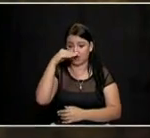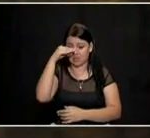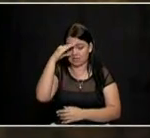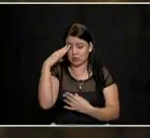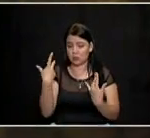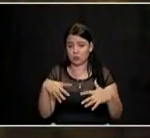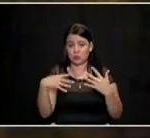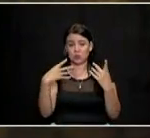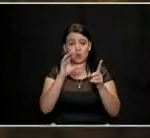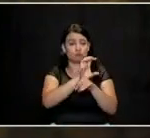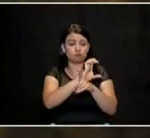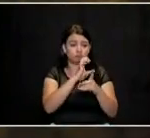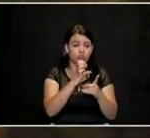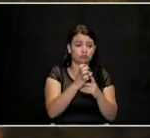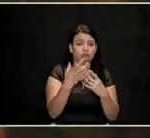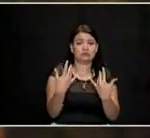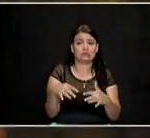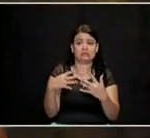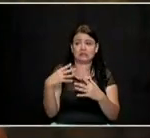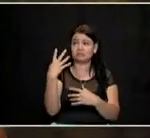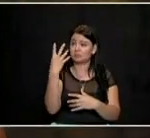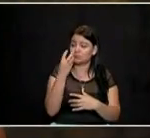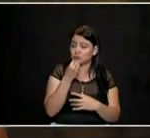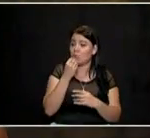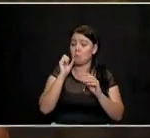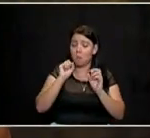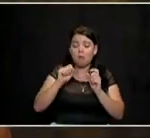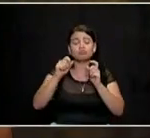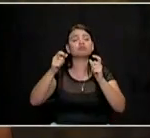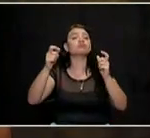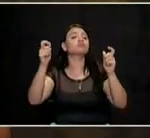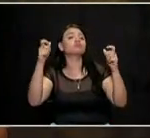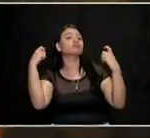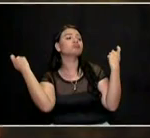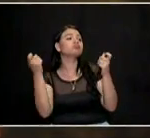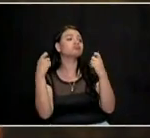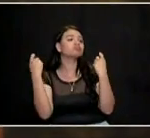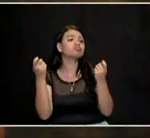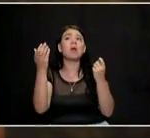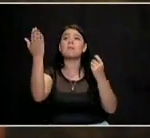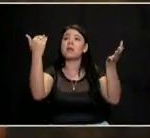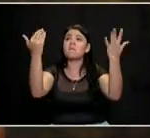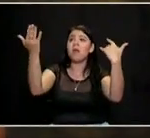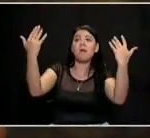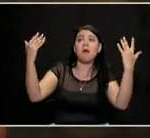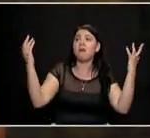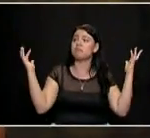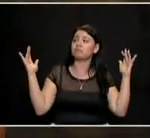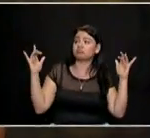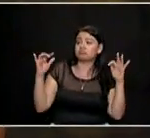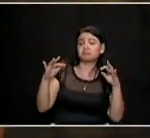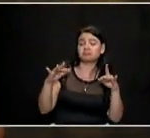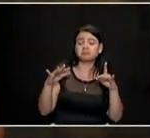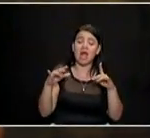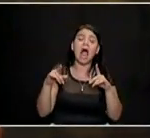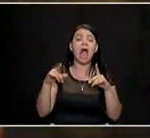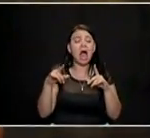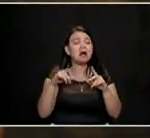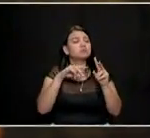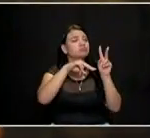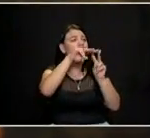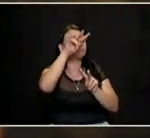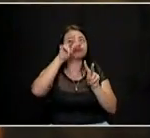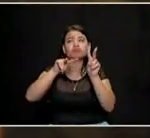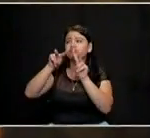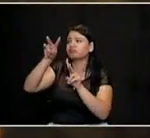patrimonial la cual la podemos promover por medio del turismo receptivo un turismo que hoy